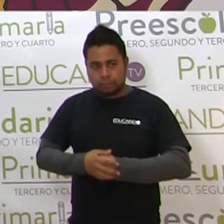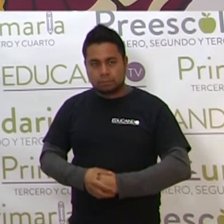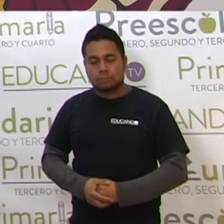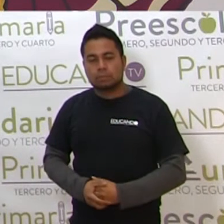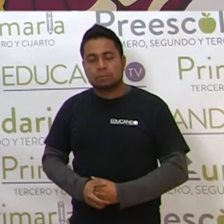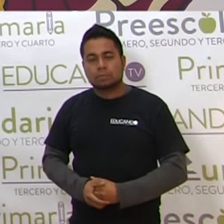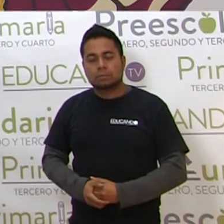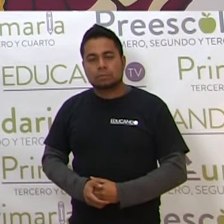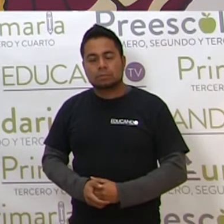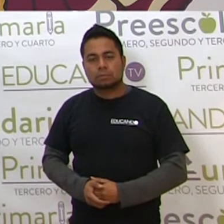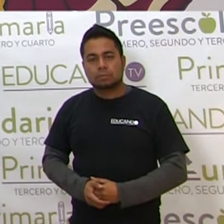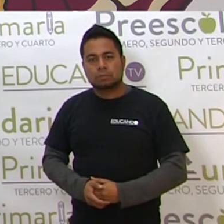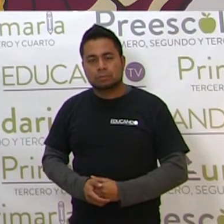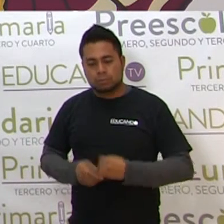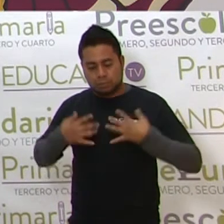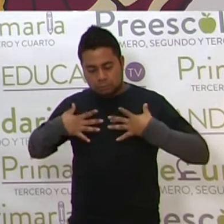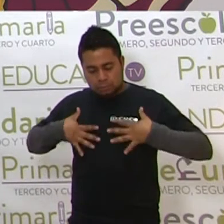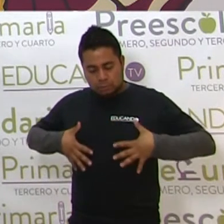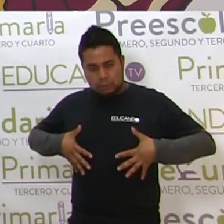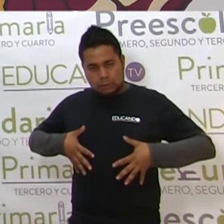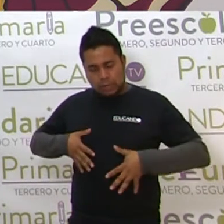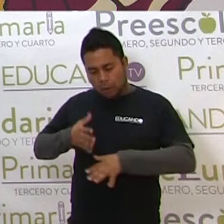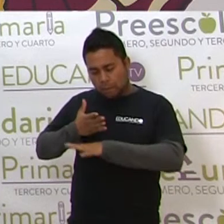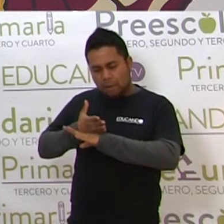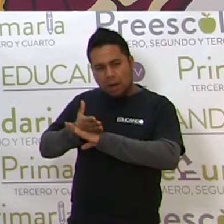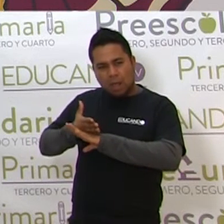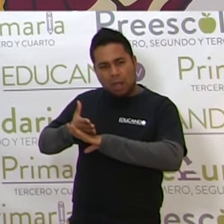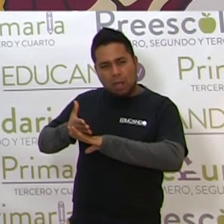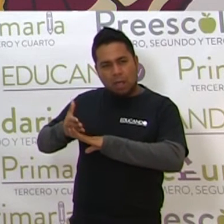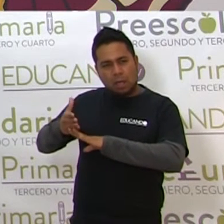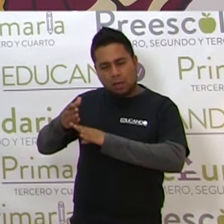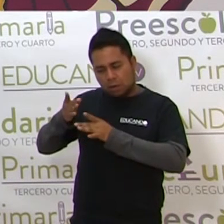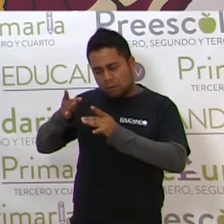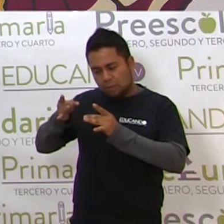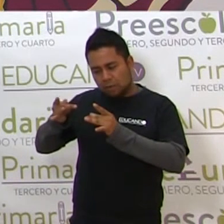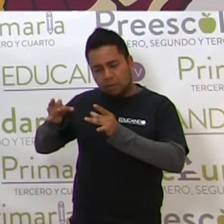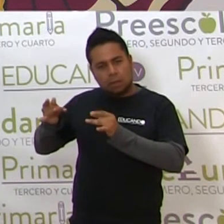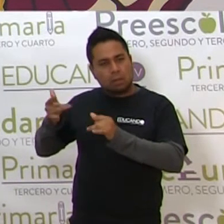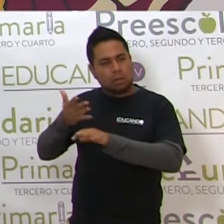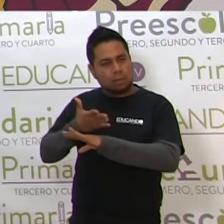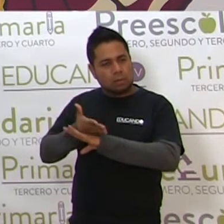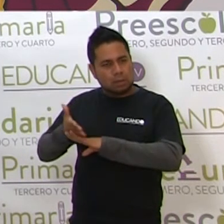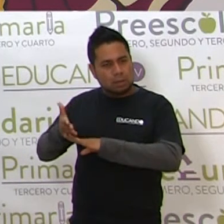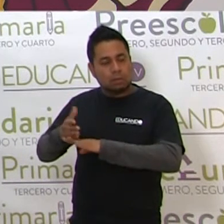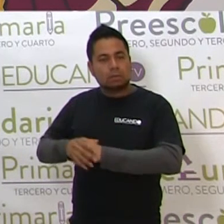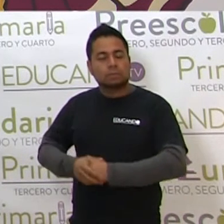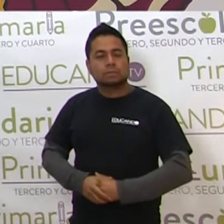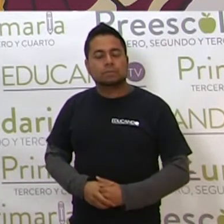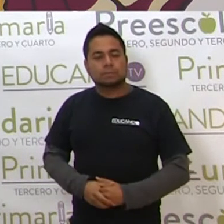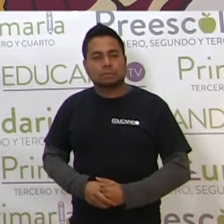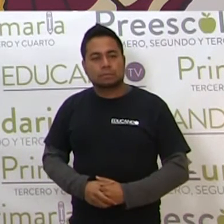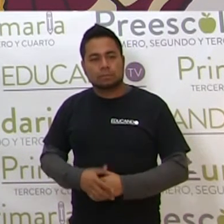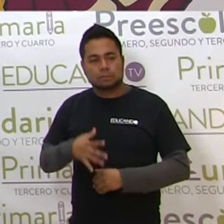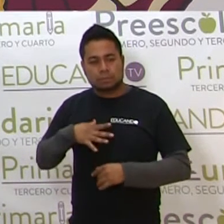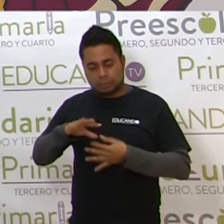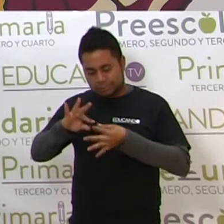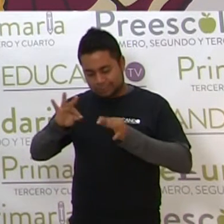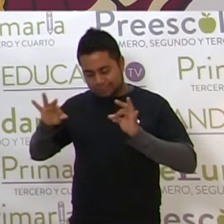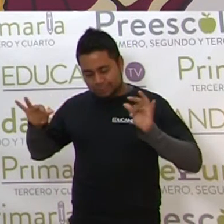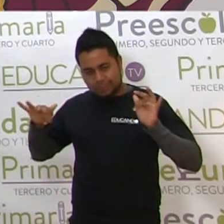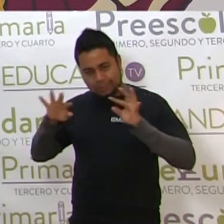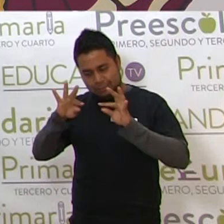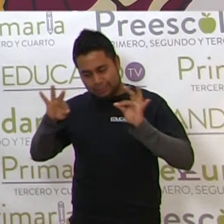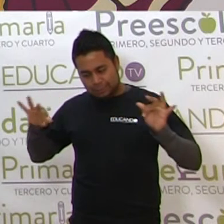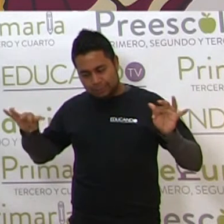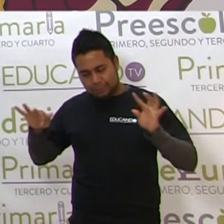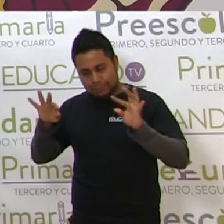y es y el wipil es blanco blanco blanco tiene hilitos colgando Eso sí